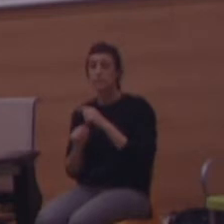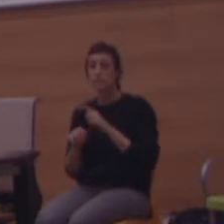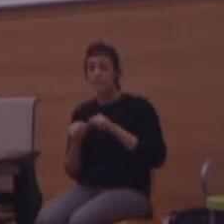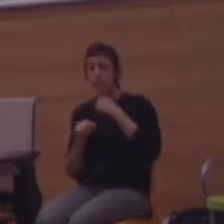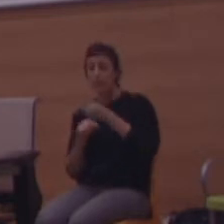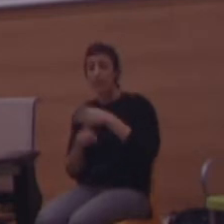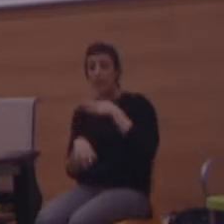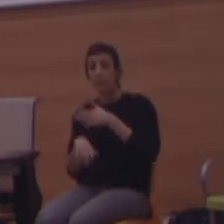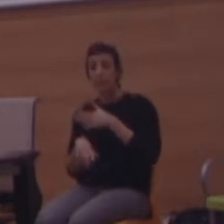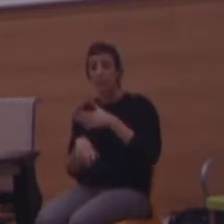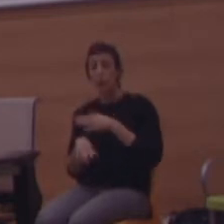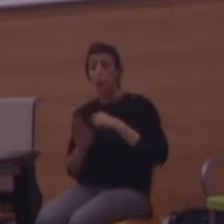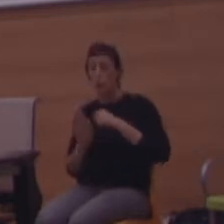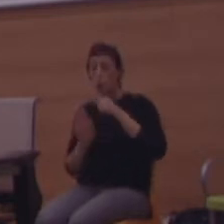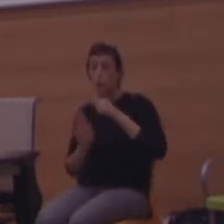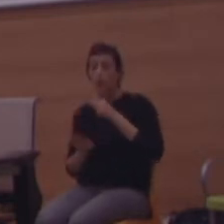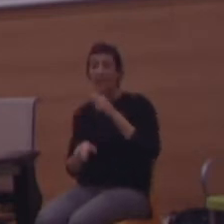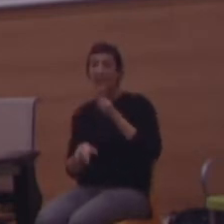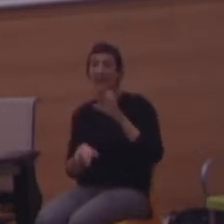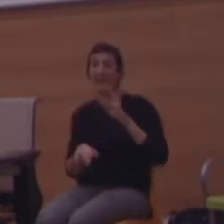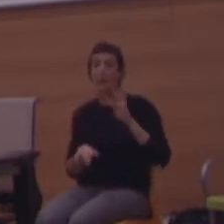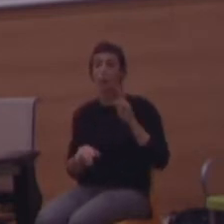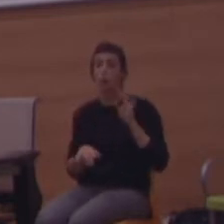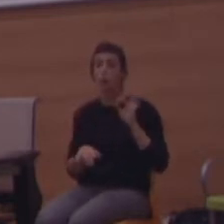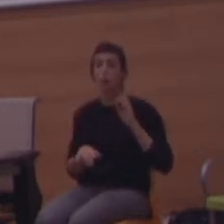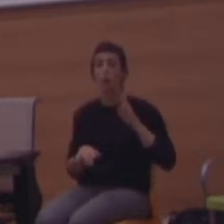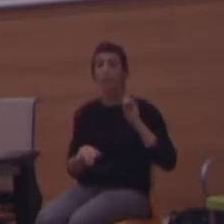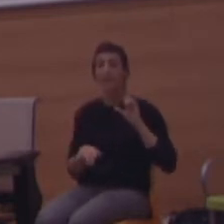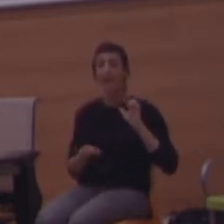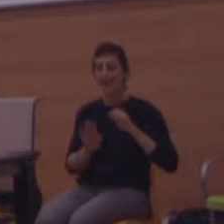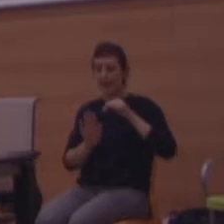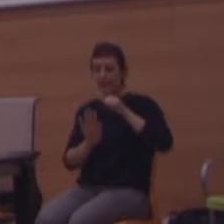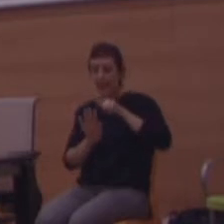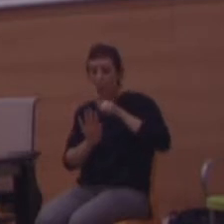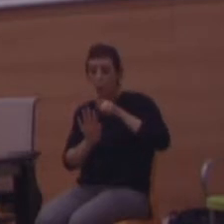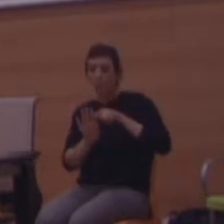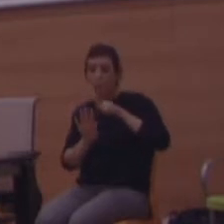provocado por un retropié varo con garra del quinto dedo. El segundo y el tercer metatarsiano también puede